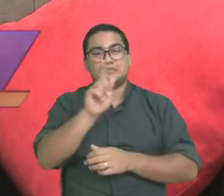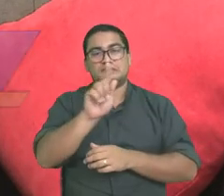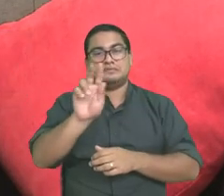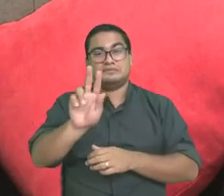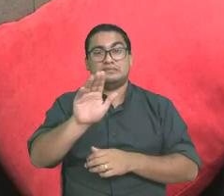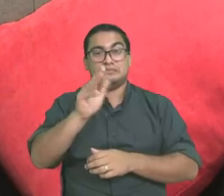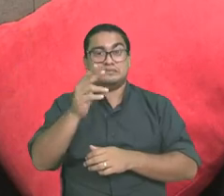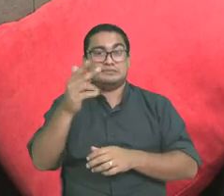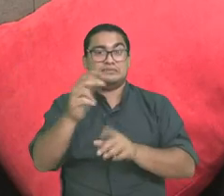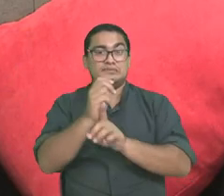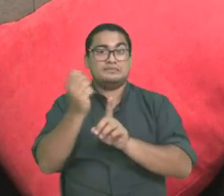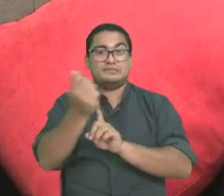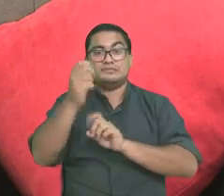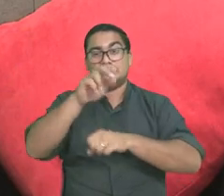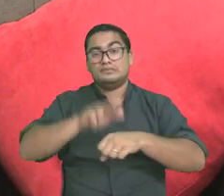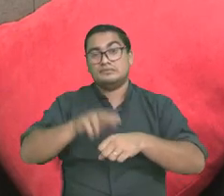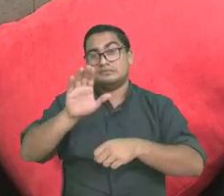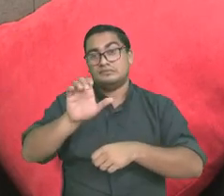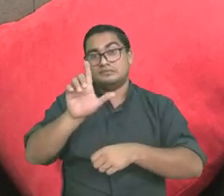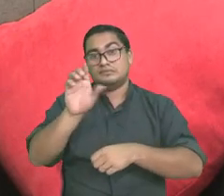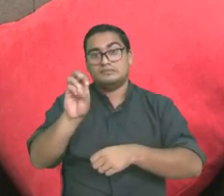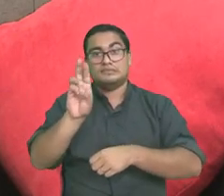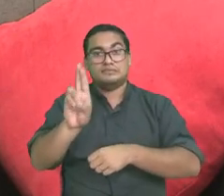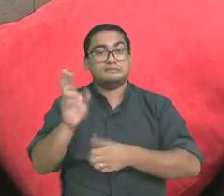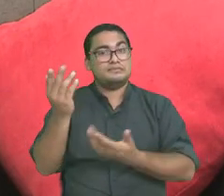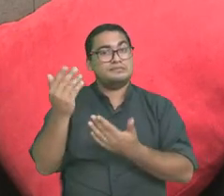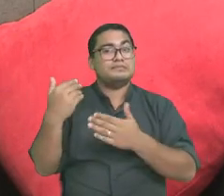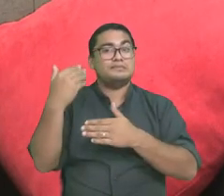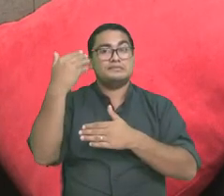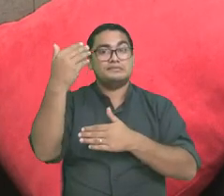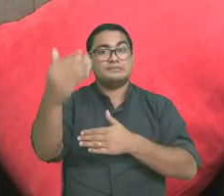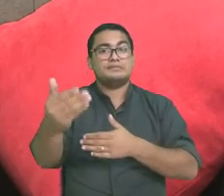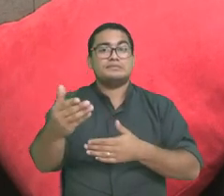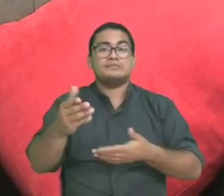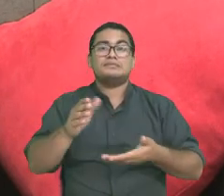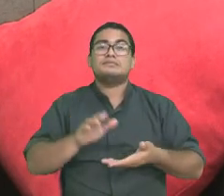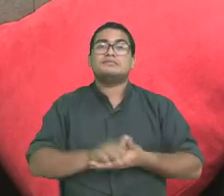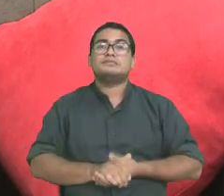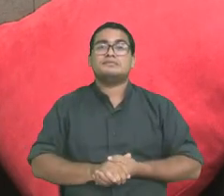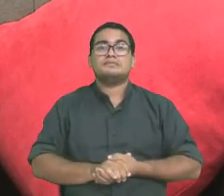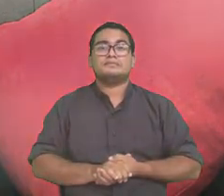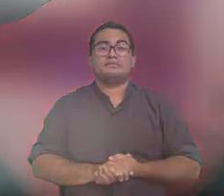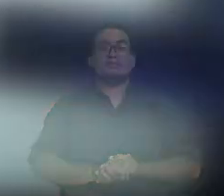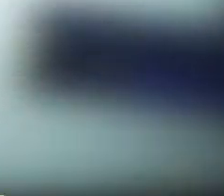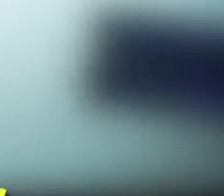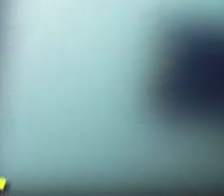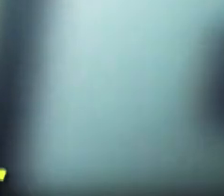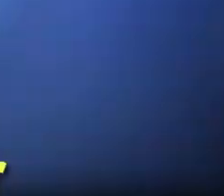parlamentario. El canal de la Asamblea Nacional. Estuvo con ustedes Elmer Mars y les esperamos en una nueva edición.